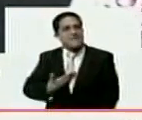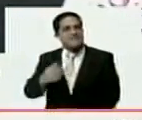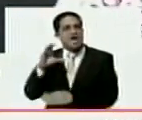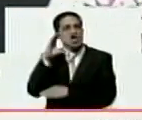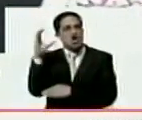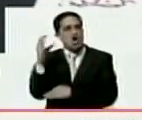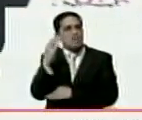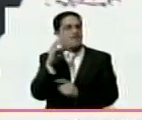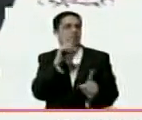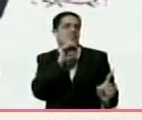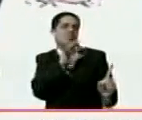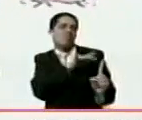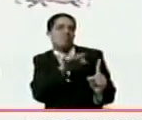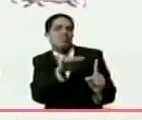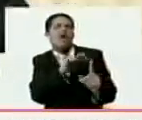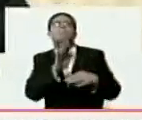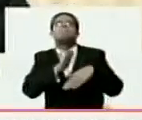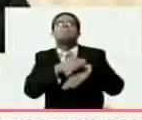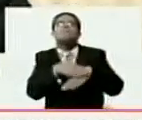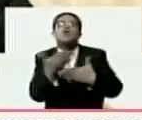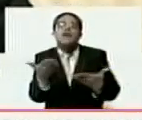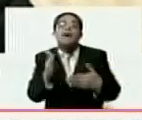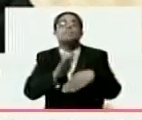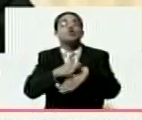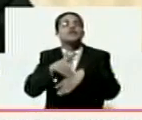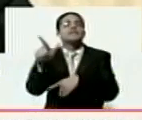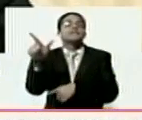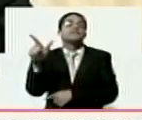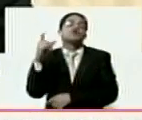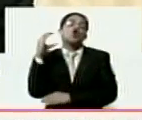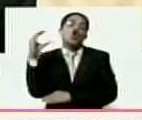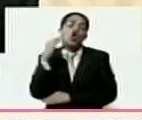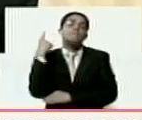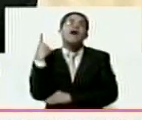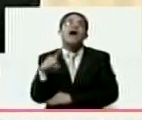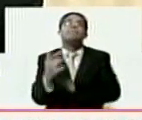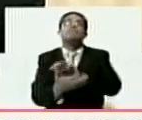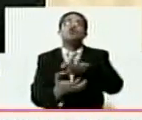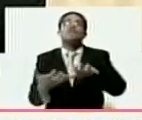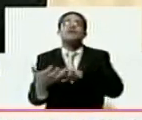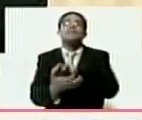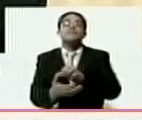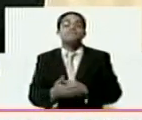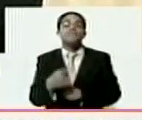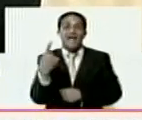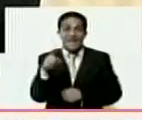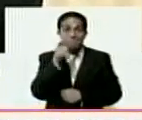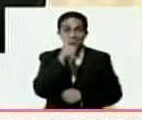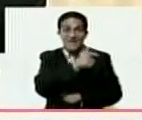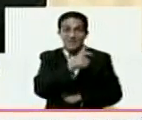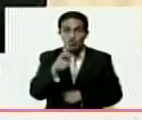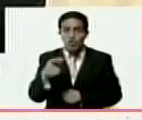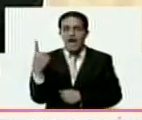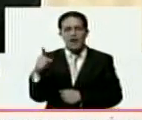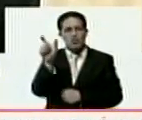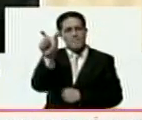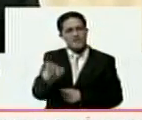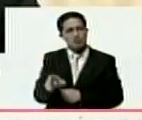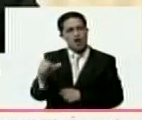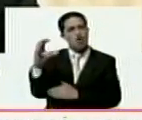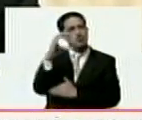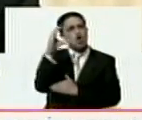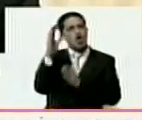porque en Colombia la situación está un poco compleja, ¿no? Hay colegas de ustedes, queridos embajadores, hay un colega de ustedes que es